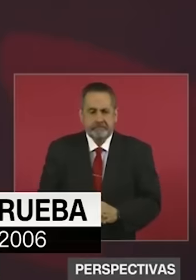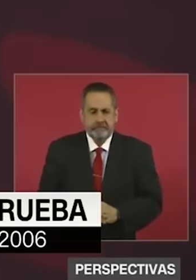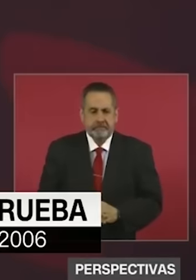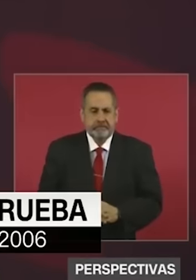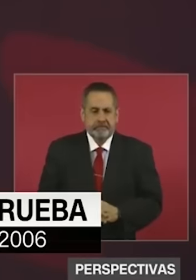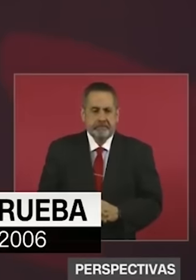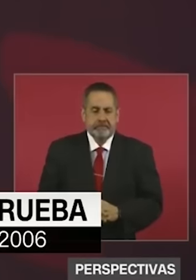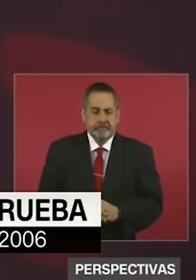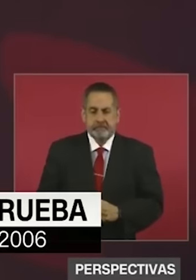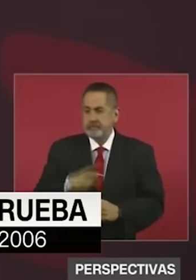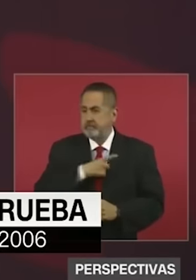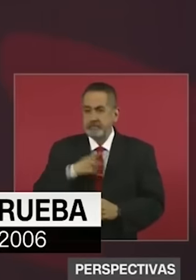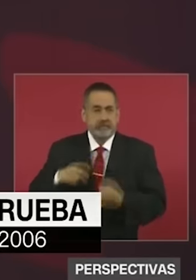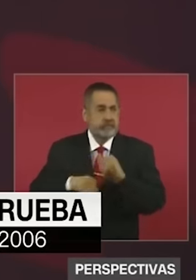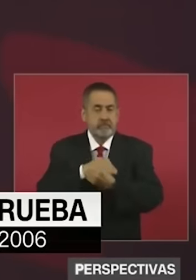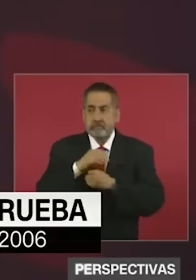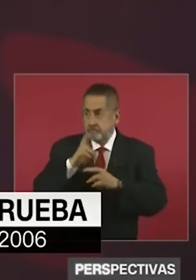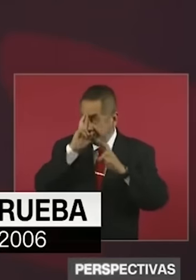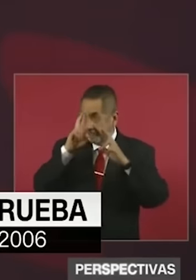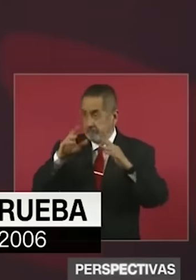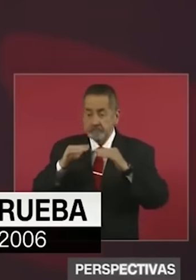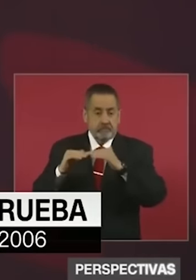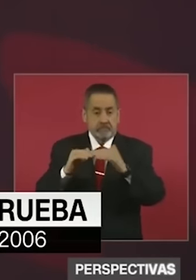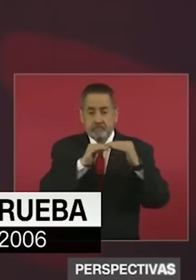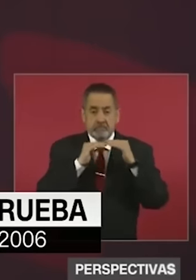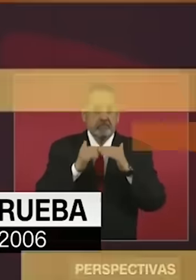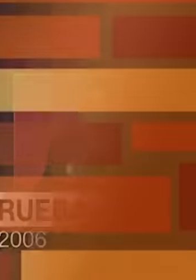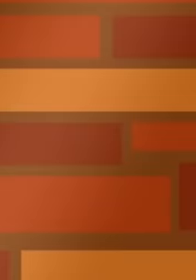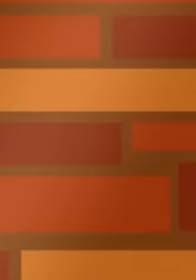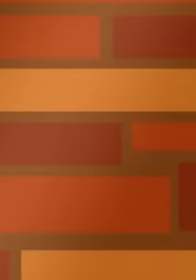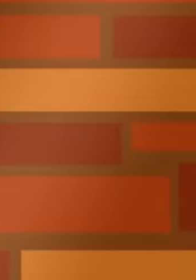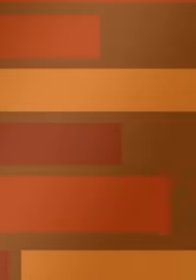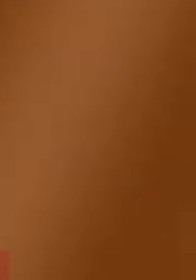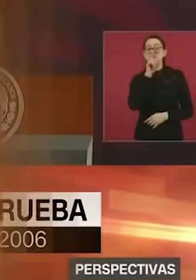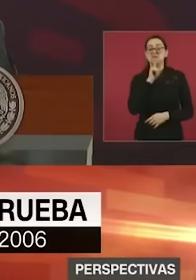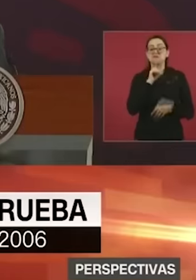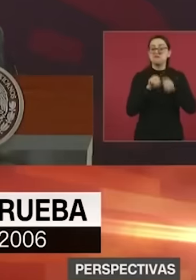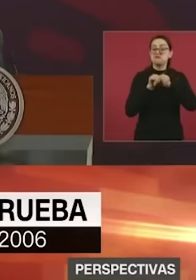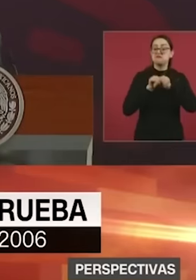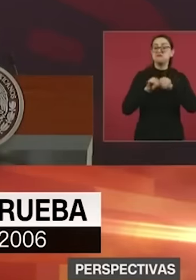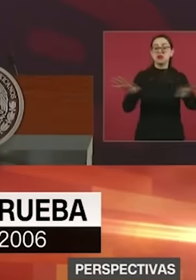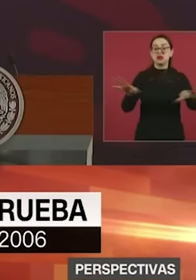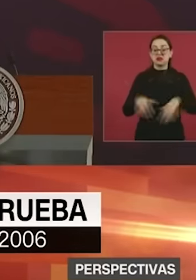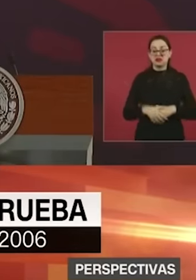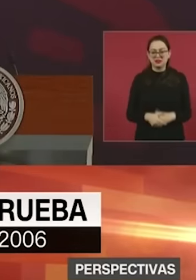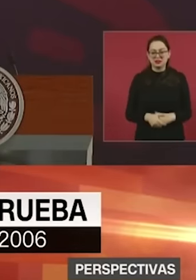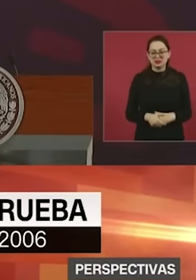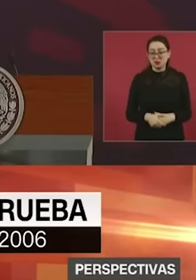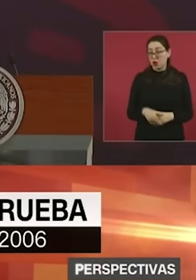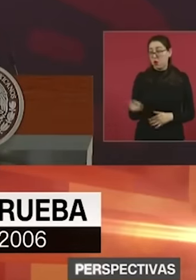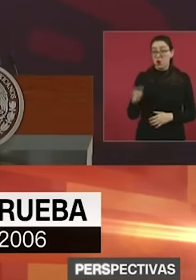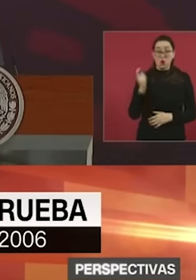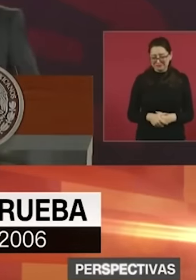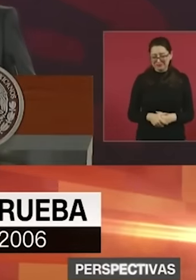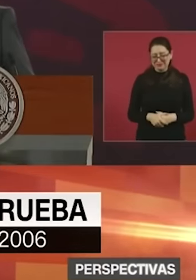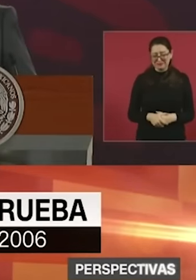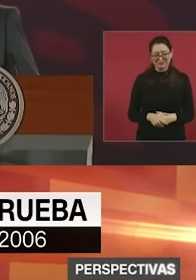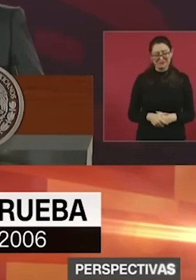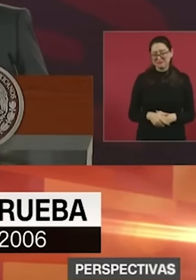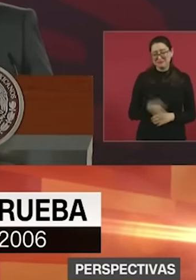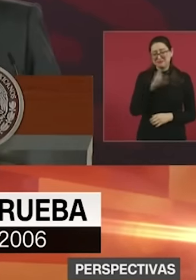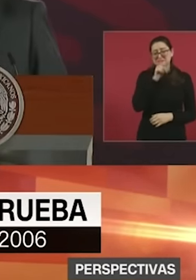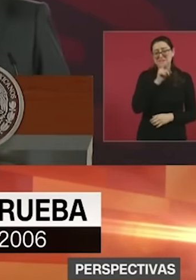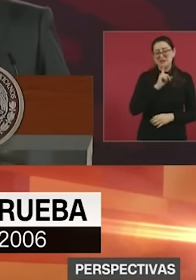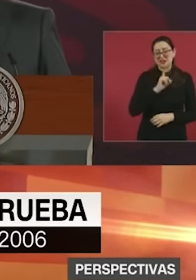prevalecer en todos los gobiernos del mundo Pues ahí está lo que dice el presidente Mario cene está intentando